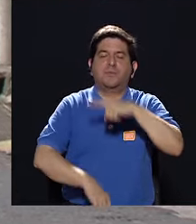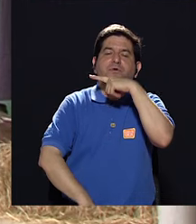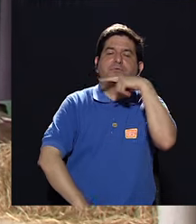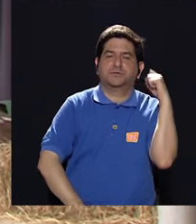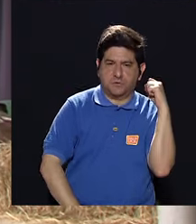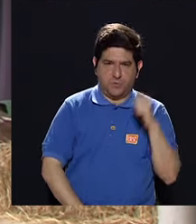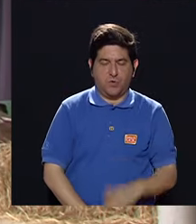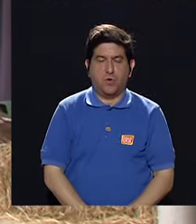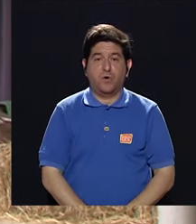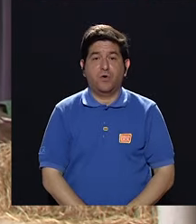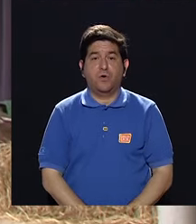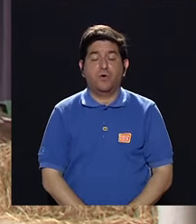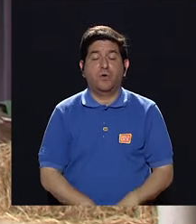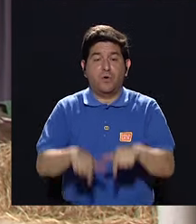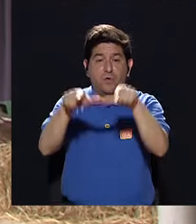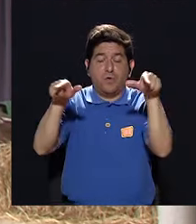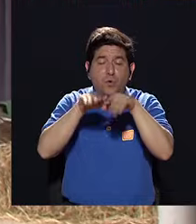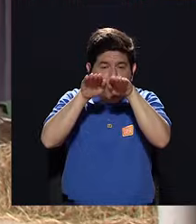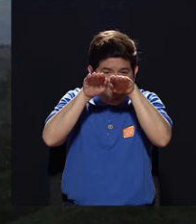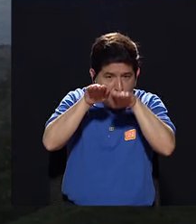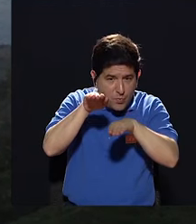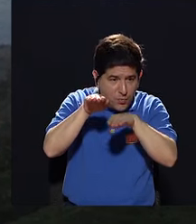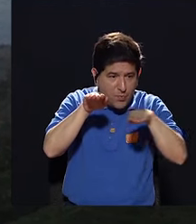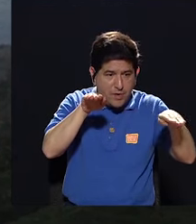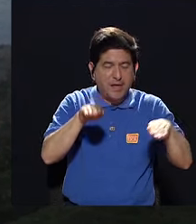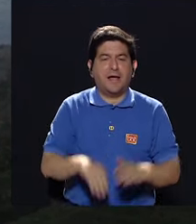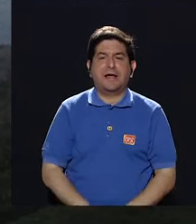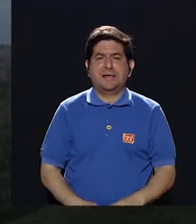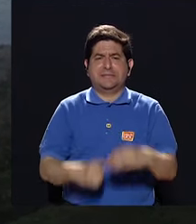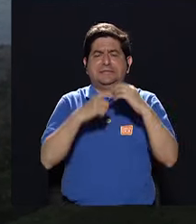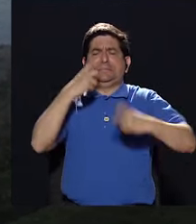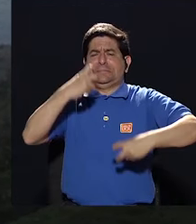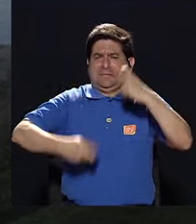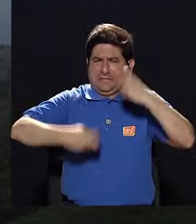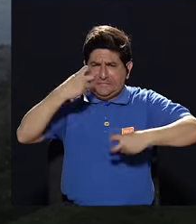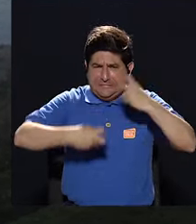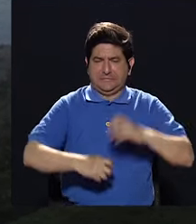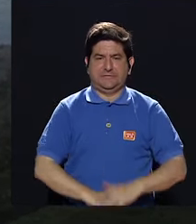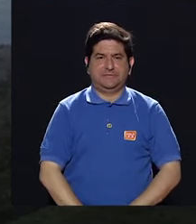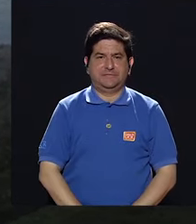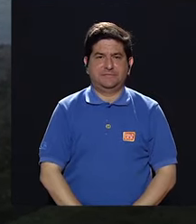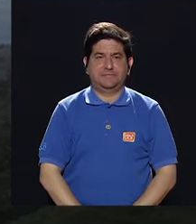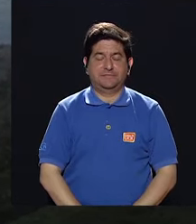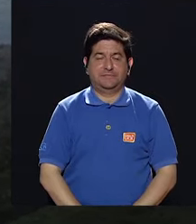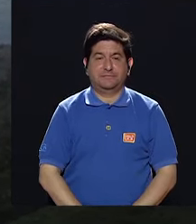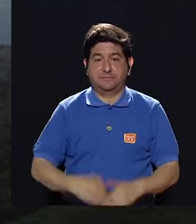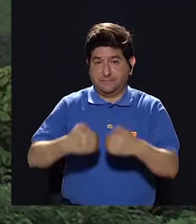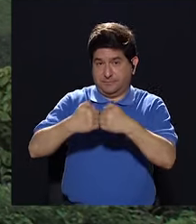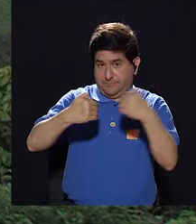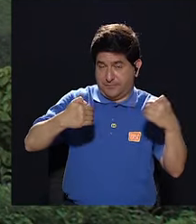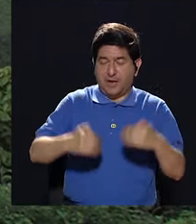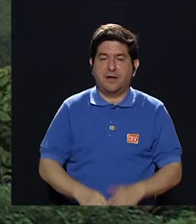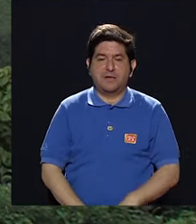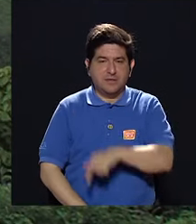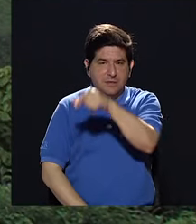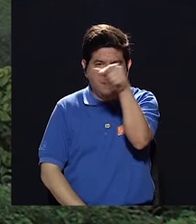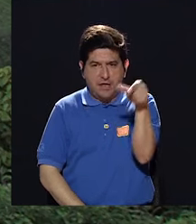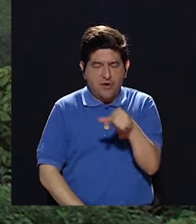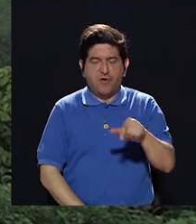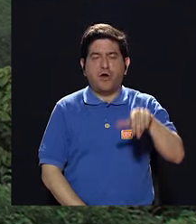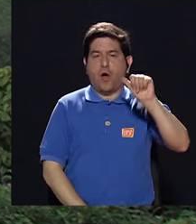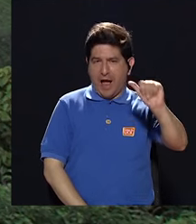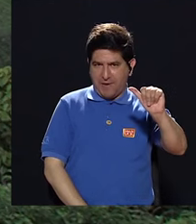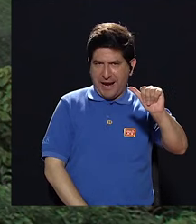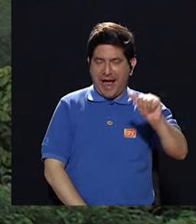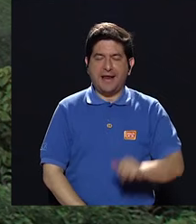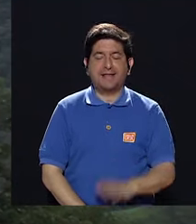durante la época seca y son las zonas bajas las que enfrentan mayores dificultades. Por otra parte, la cuenca del